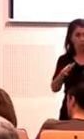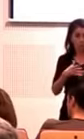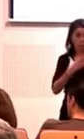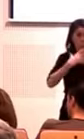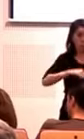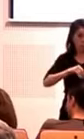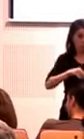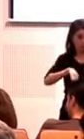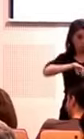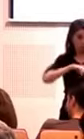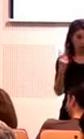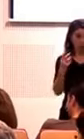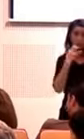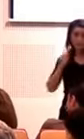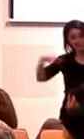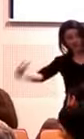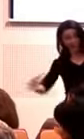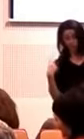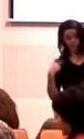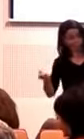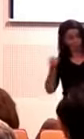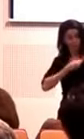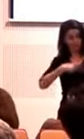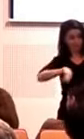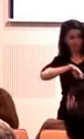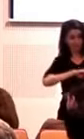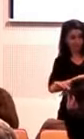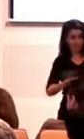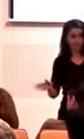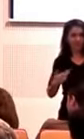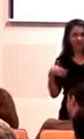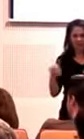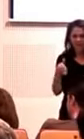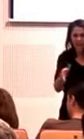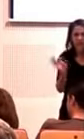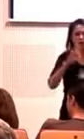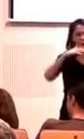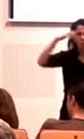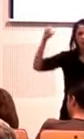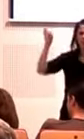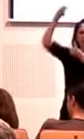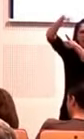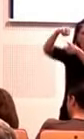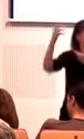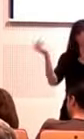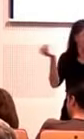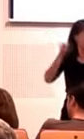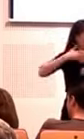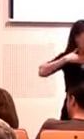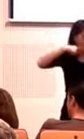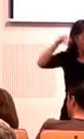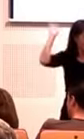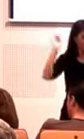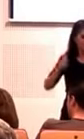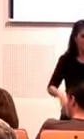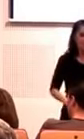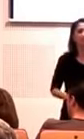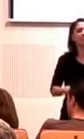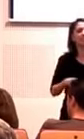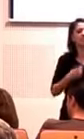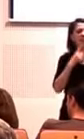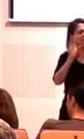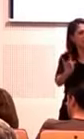porque si vamos, si se cae él, nos matamos los dos. Pero en el río, encima de un monte. O sea, quiero decir que es simplemente decir que